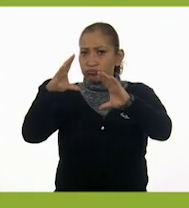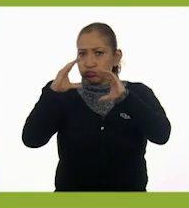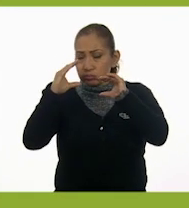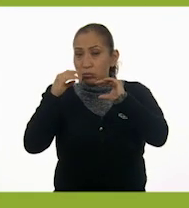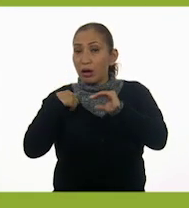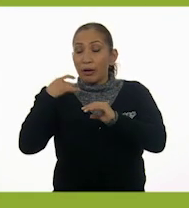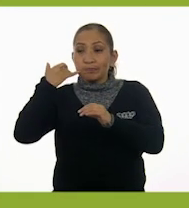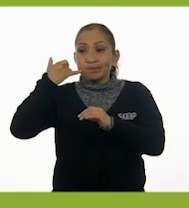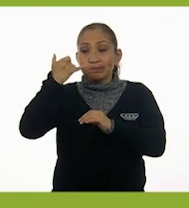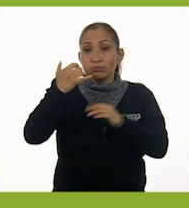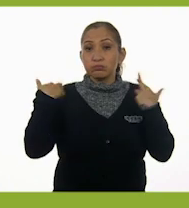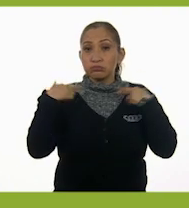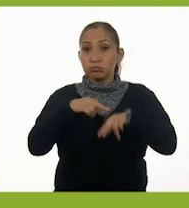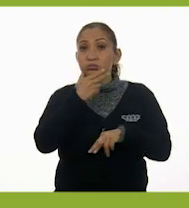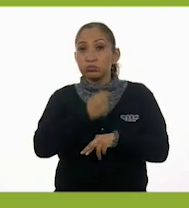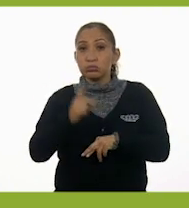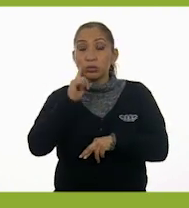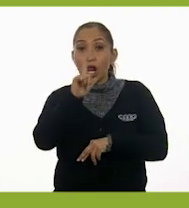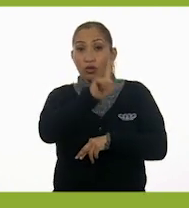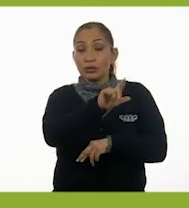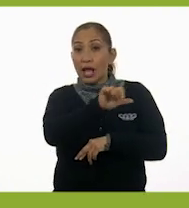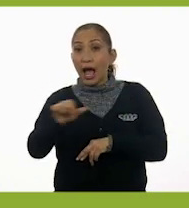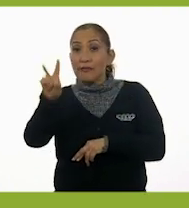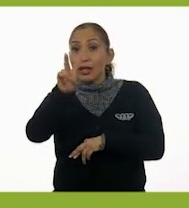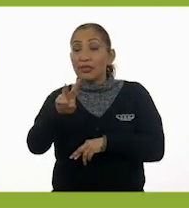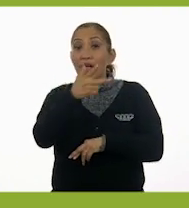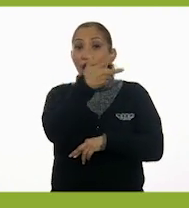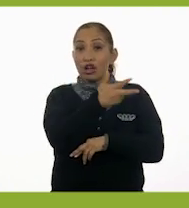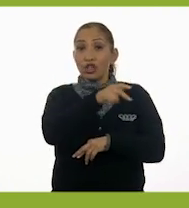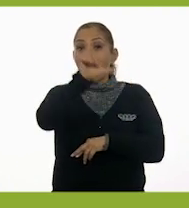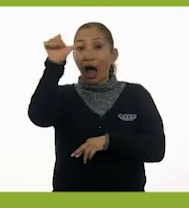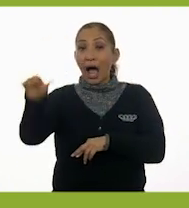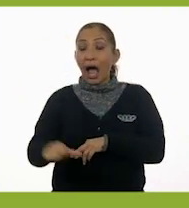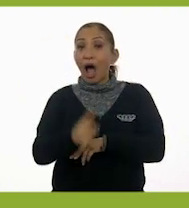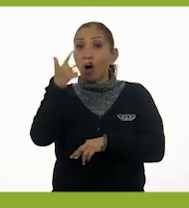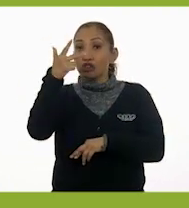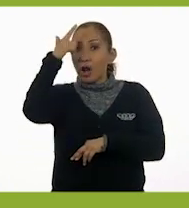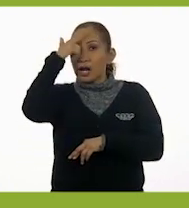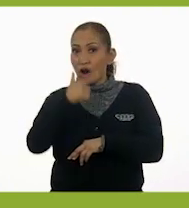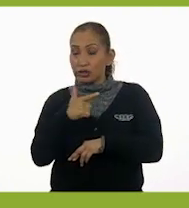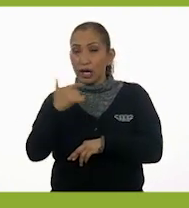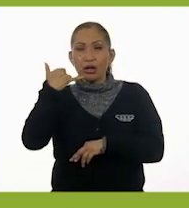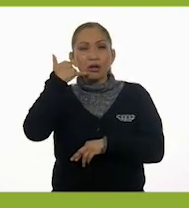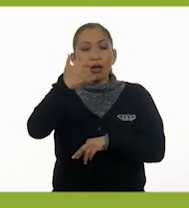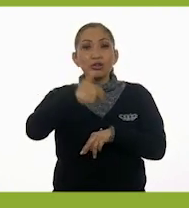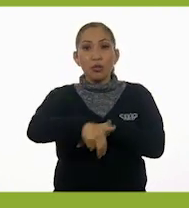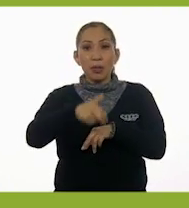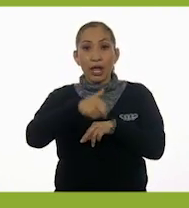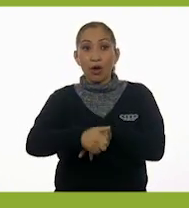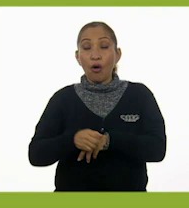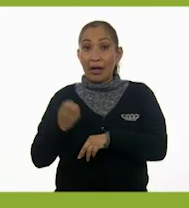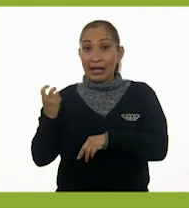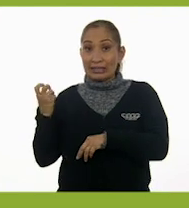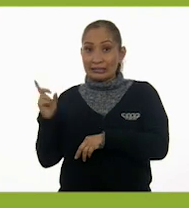comunícate con maestras y maestros de lunes a viernes de 8 a 20 horas al teléfono